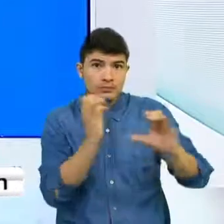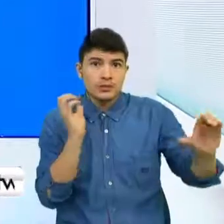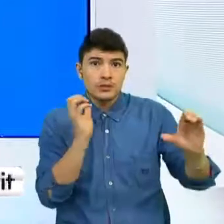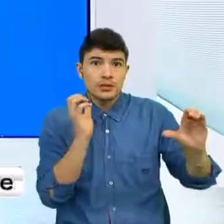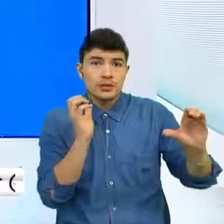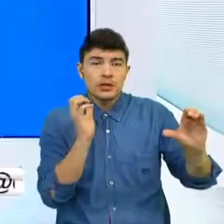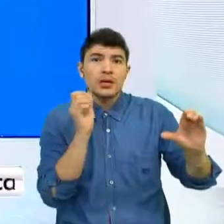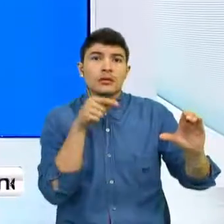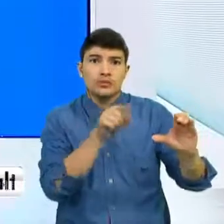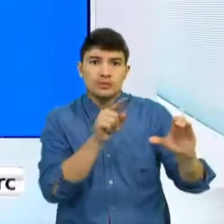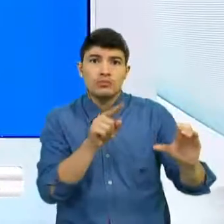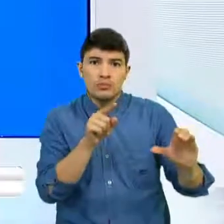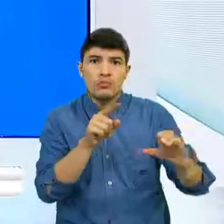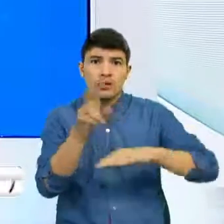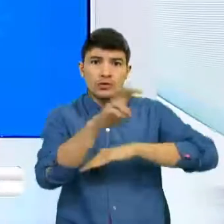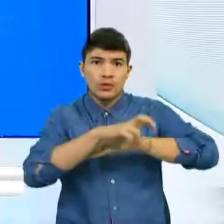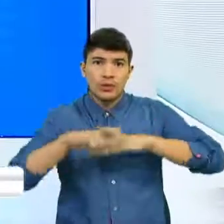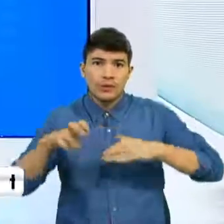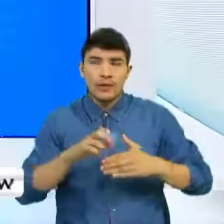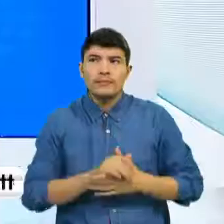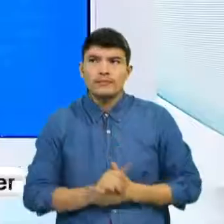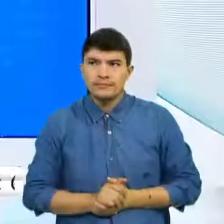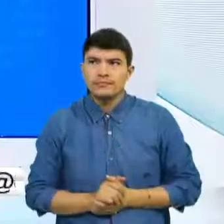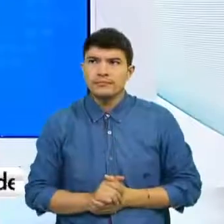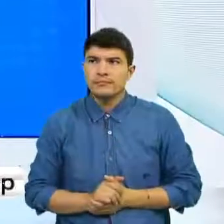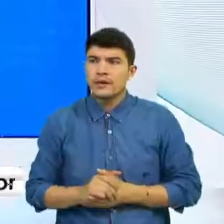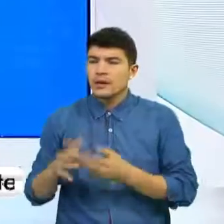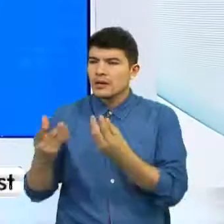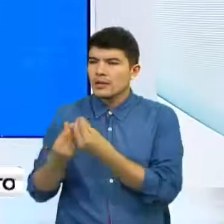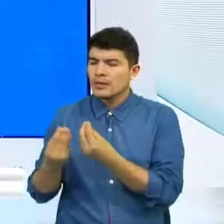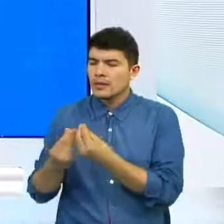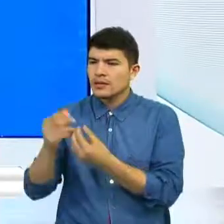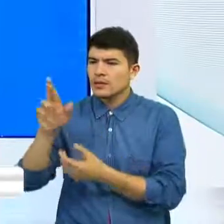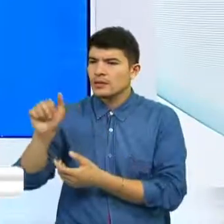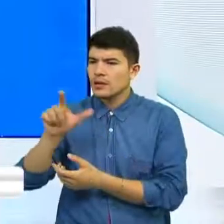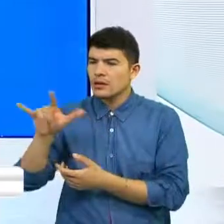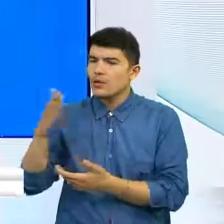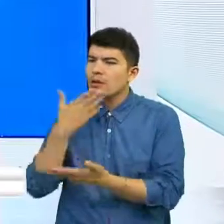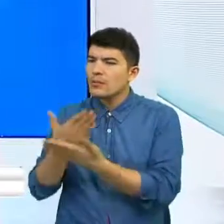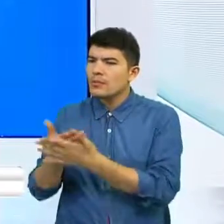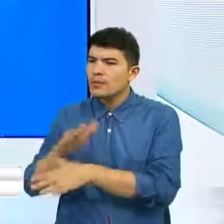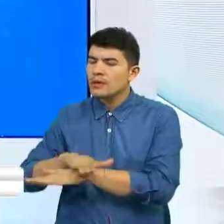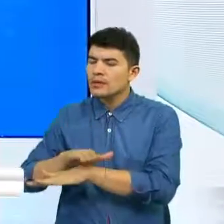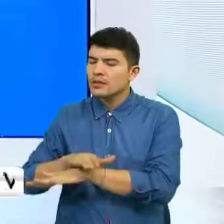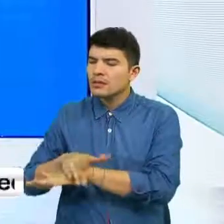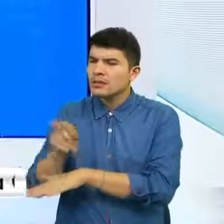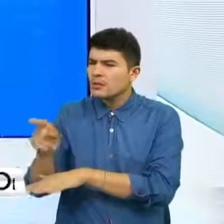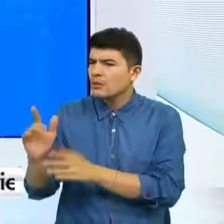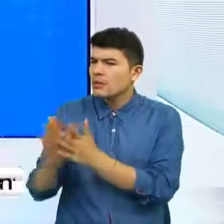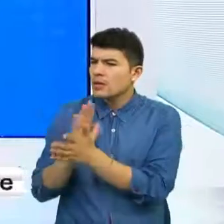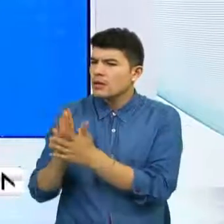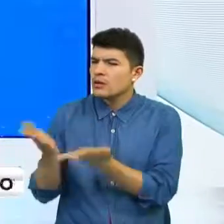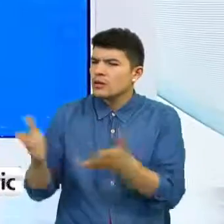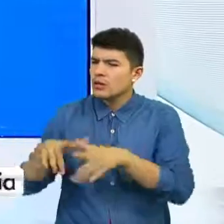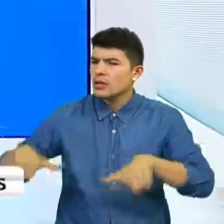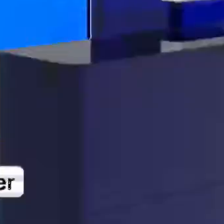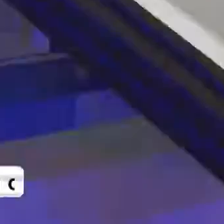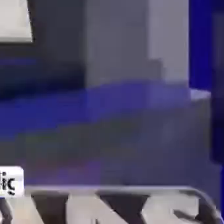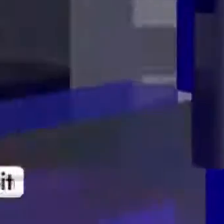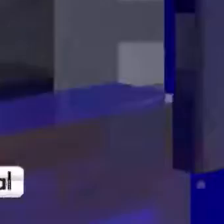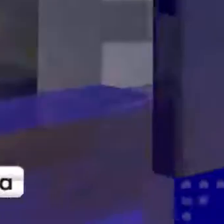resultaron atacados vamos a esa hora con nuestro compañero raúl rolando castro buenas tardes y cuéntenos su cd donde ocurrió ese nuevo